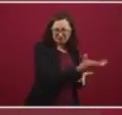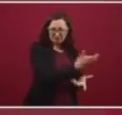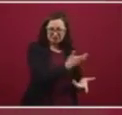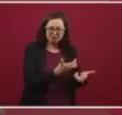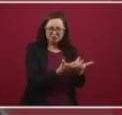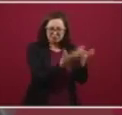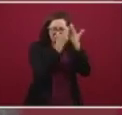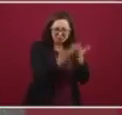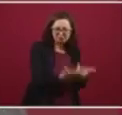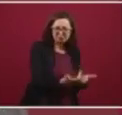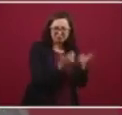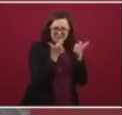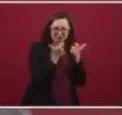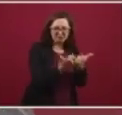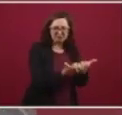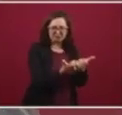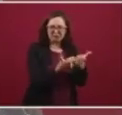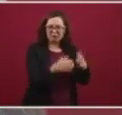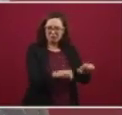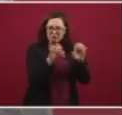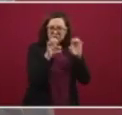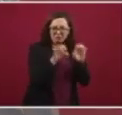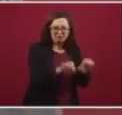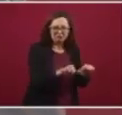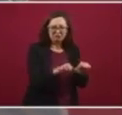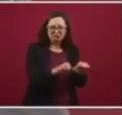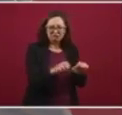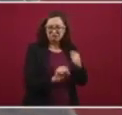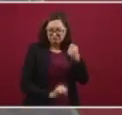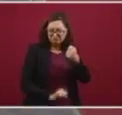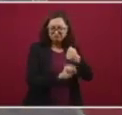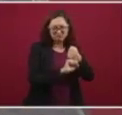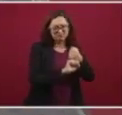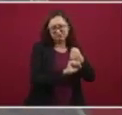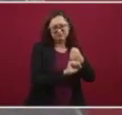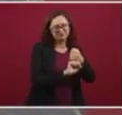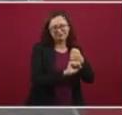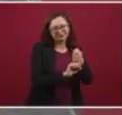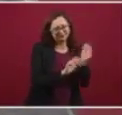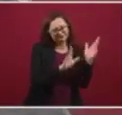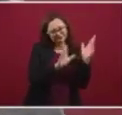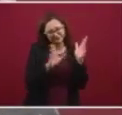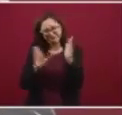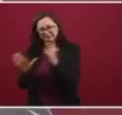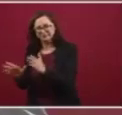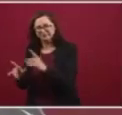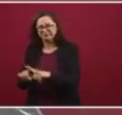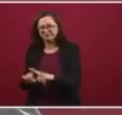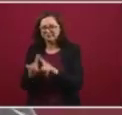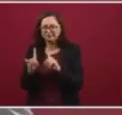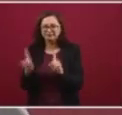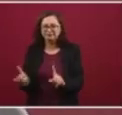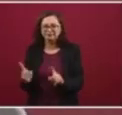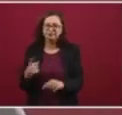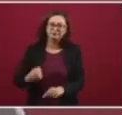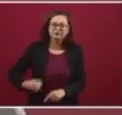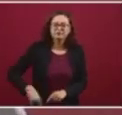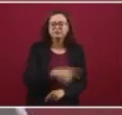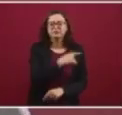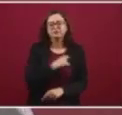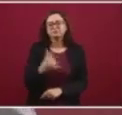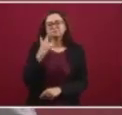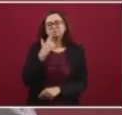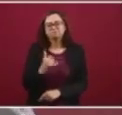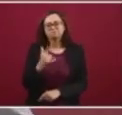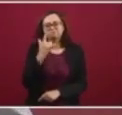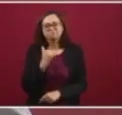dinero, en el lujo barato. Y vamos a seguir insistiendo